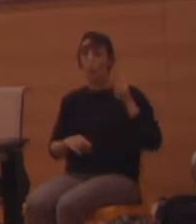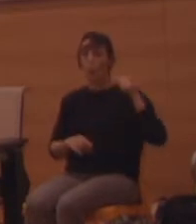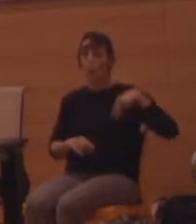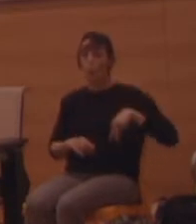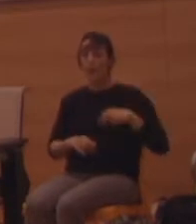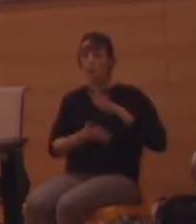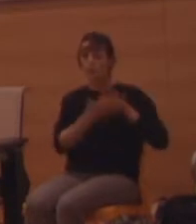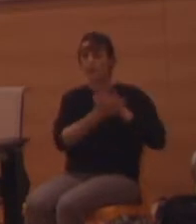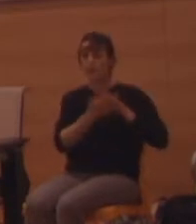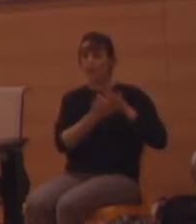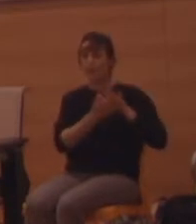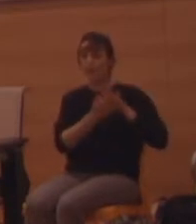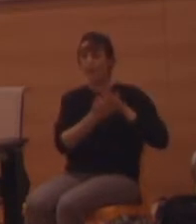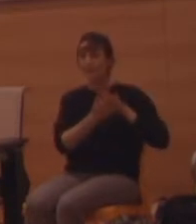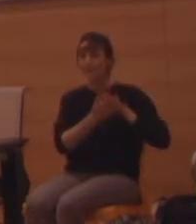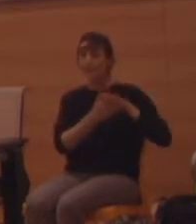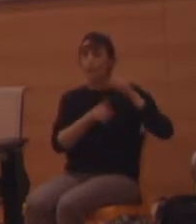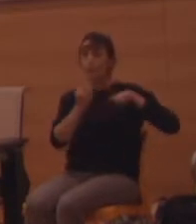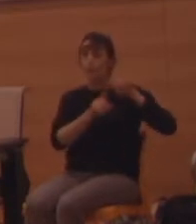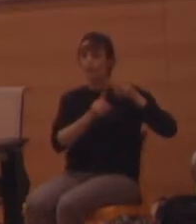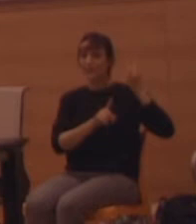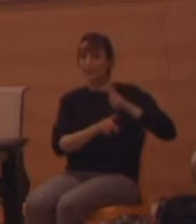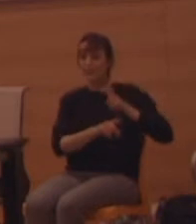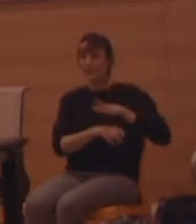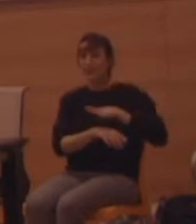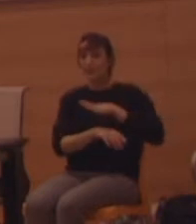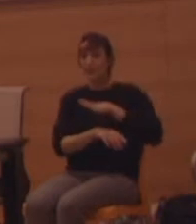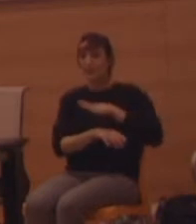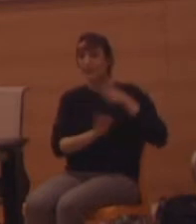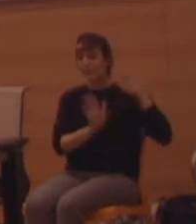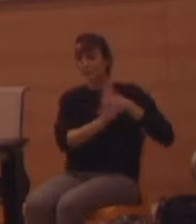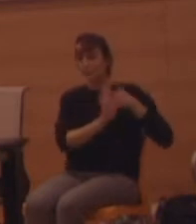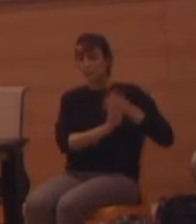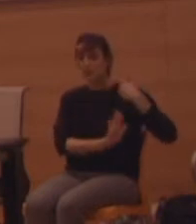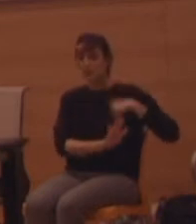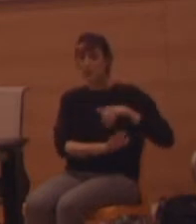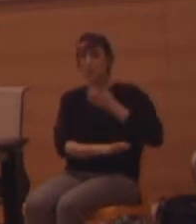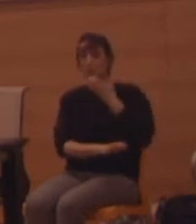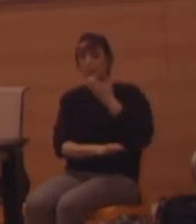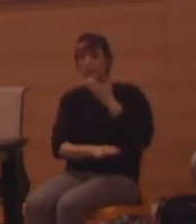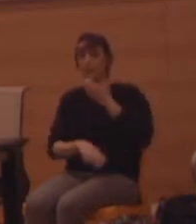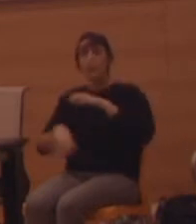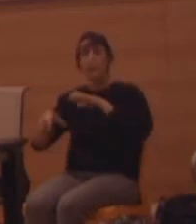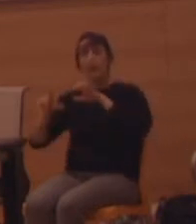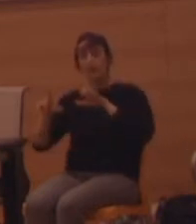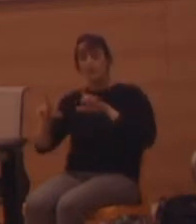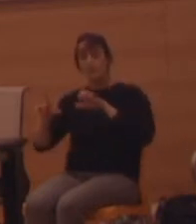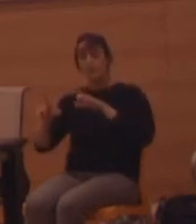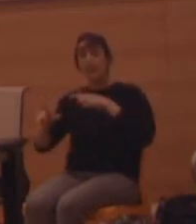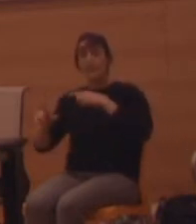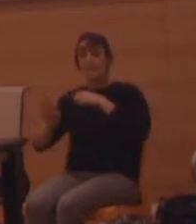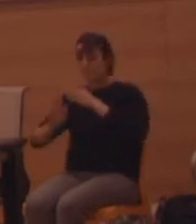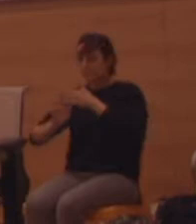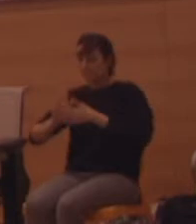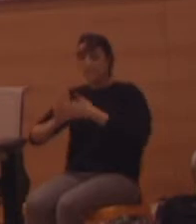causas principales, que es la neuropatía en las tres versiones que tiene, que nos va a producir unas deformidades, la vasculopatía, que también nos va a